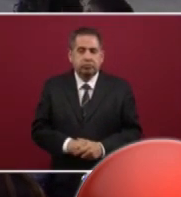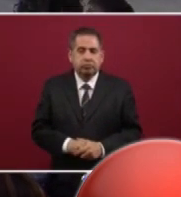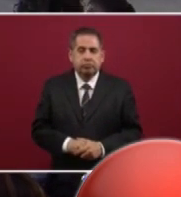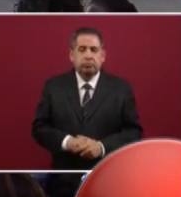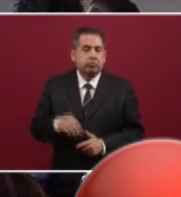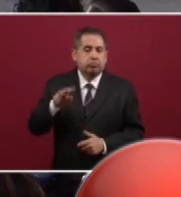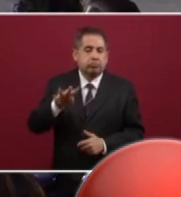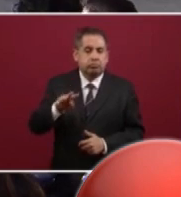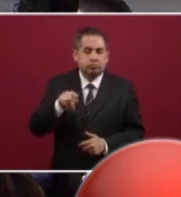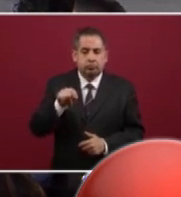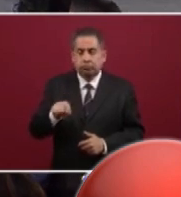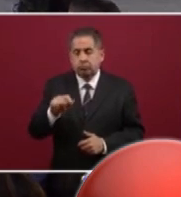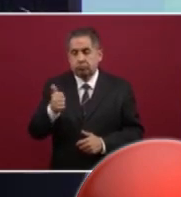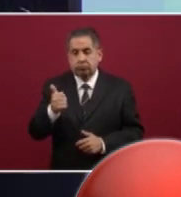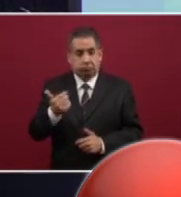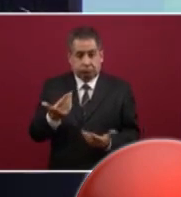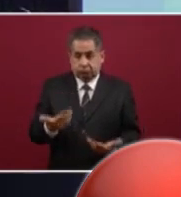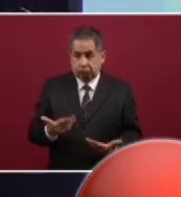19.11.